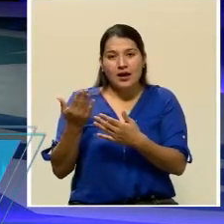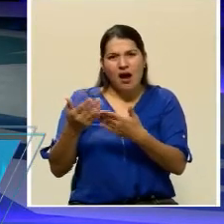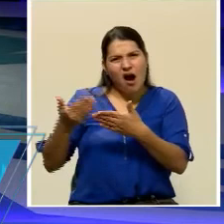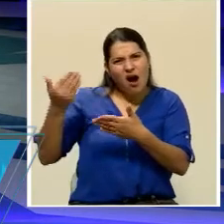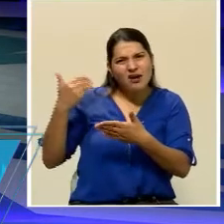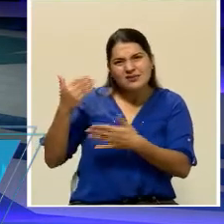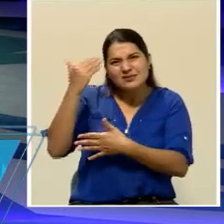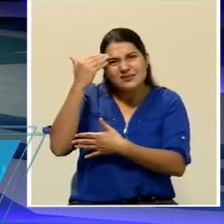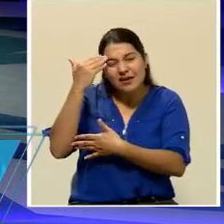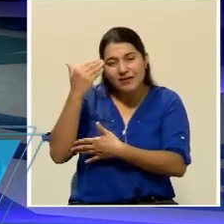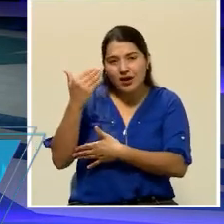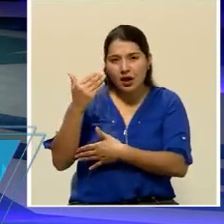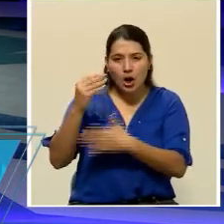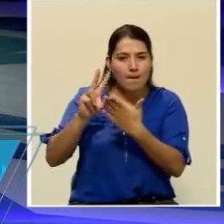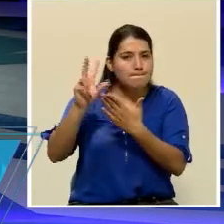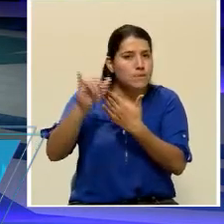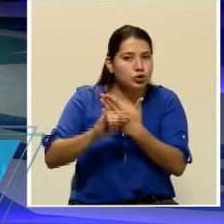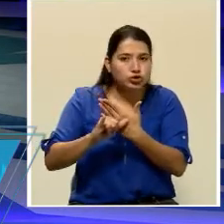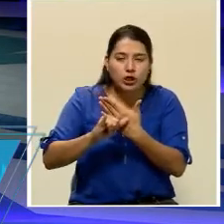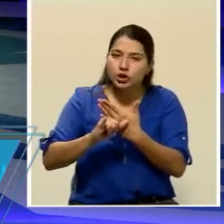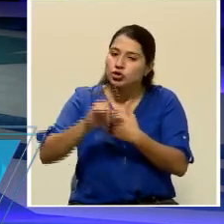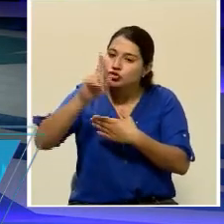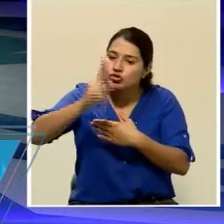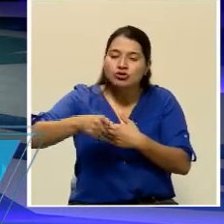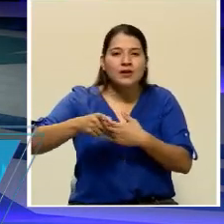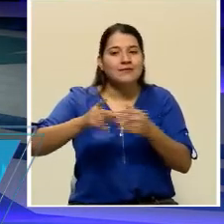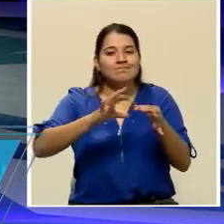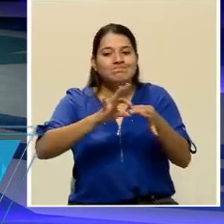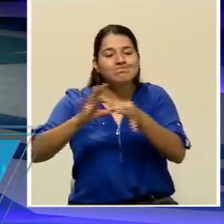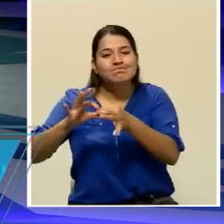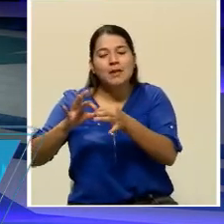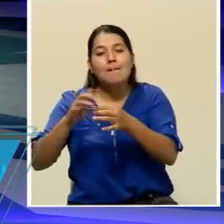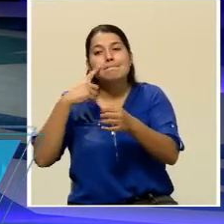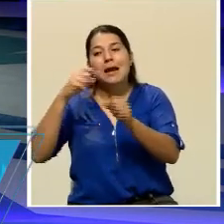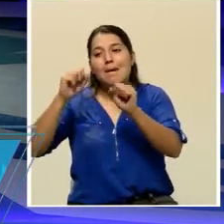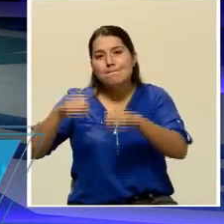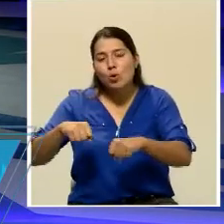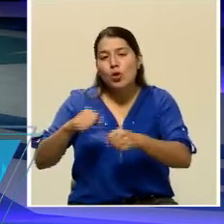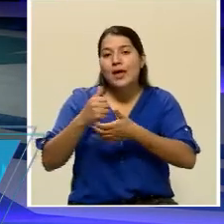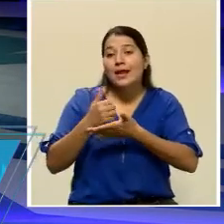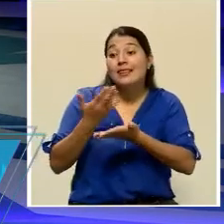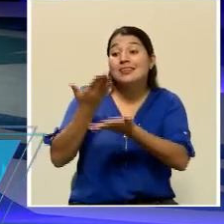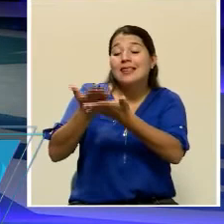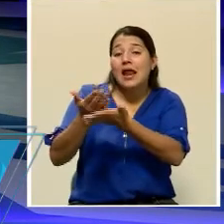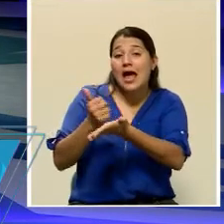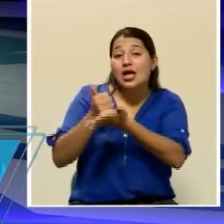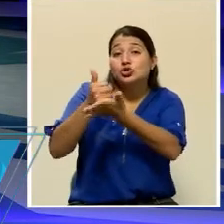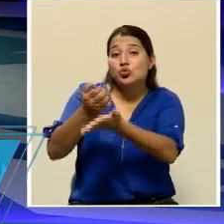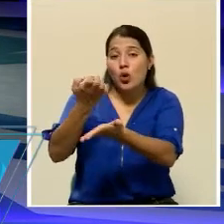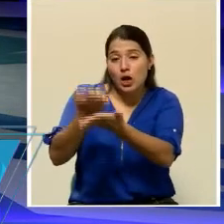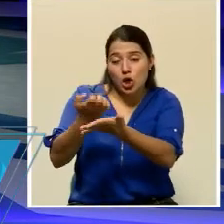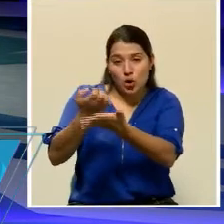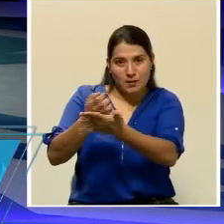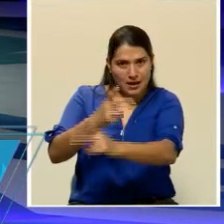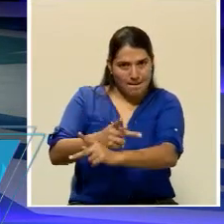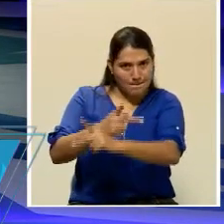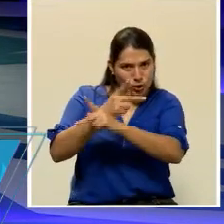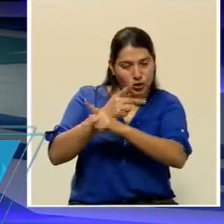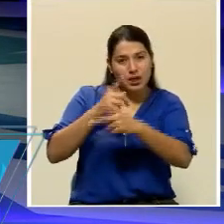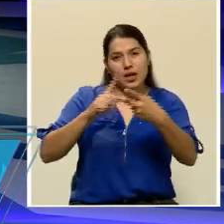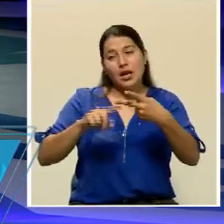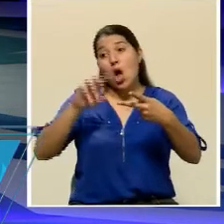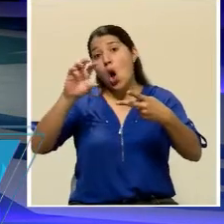los fondos para pagar el bono proteger, con las sanciones en materia